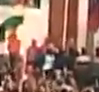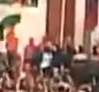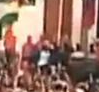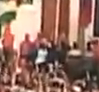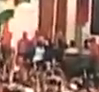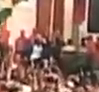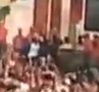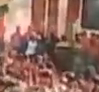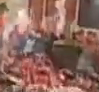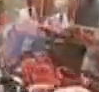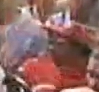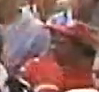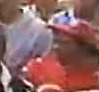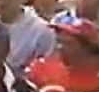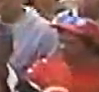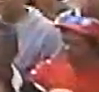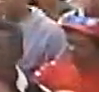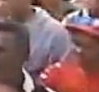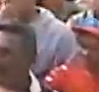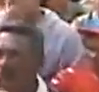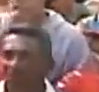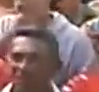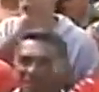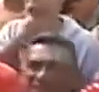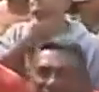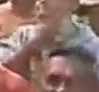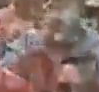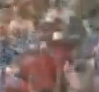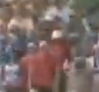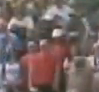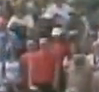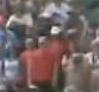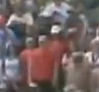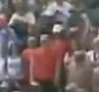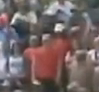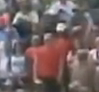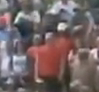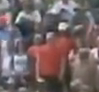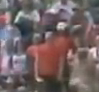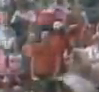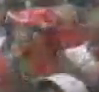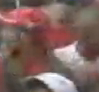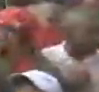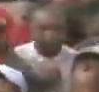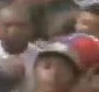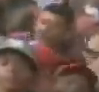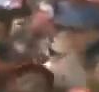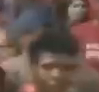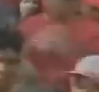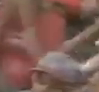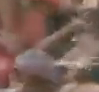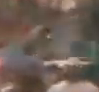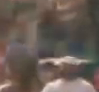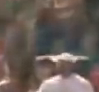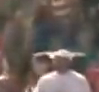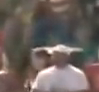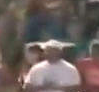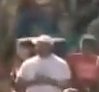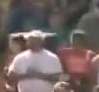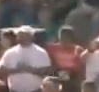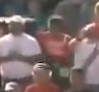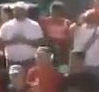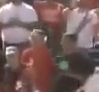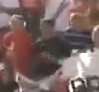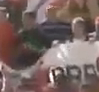El gobierno imperialista de Estados Unidos dirige una operación para imponer a través de un golpe de Estado